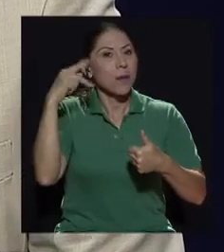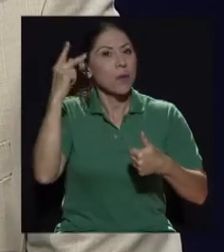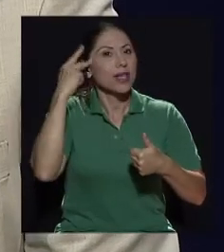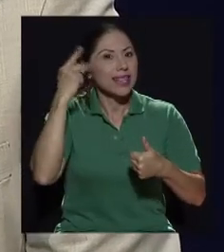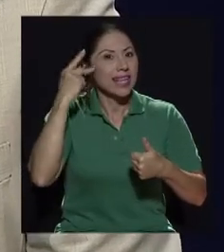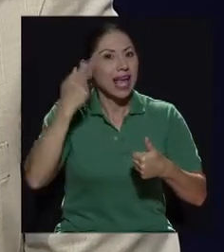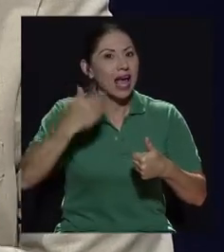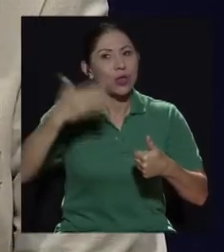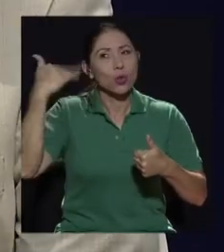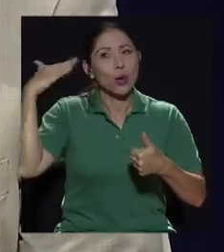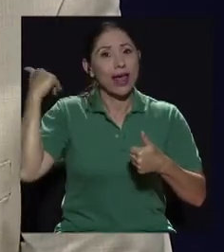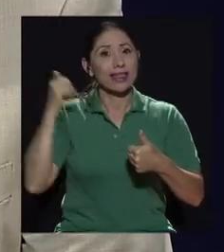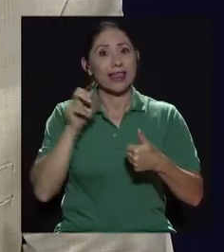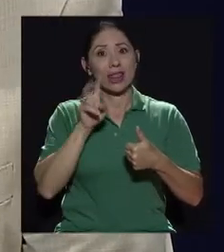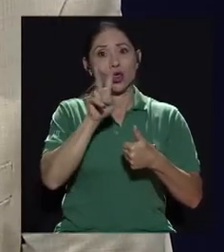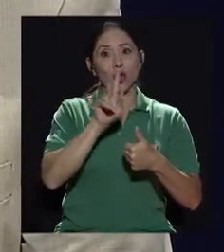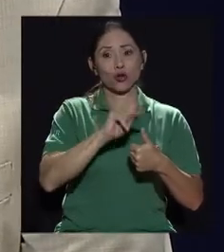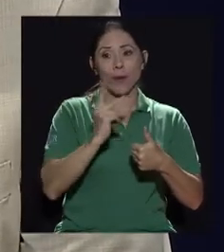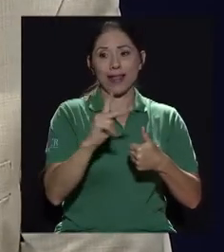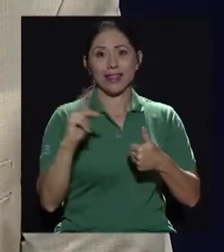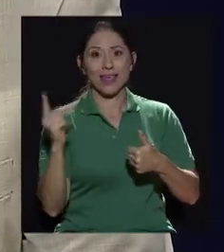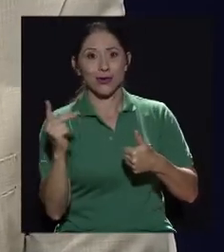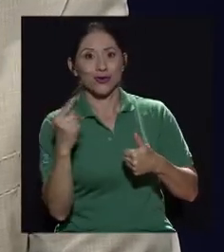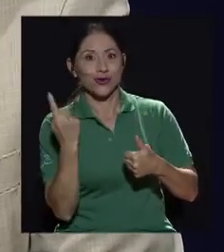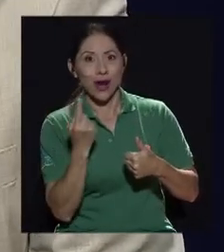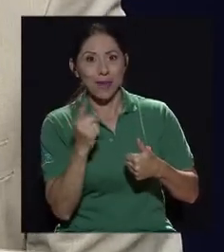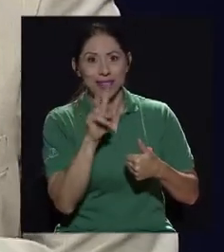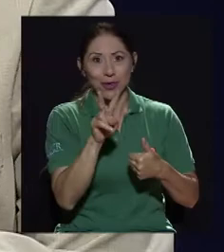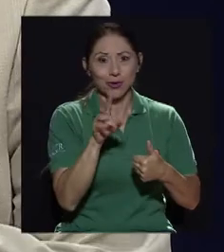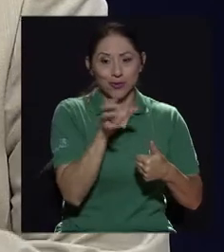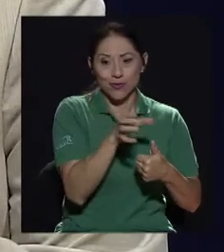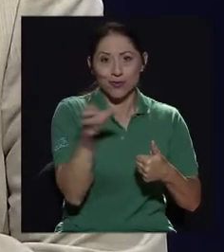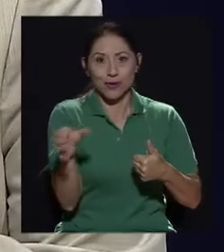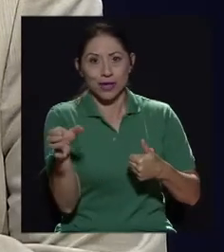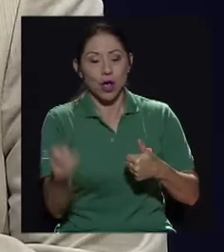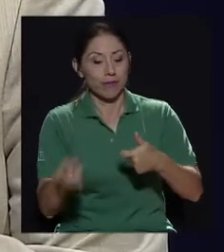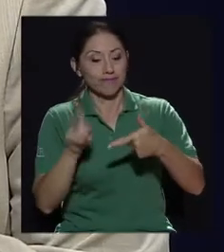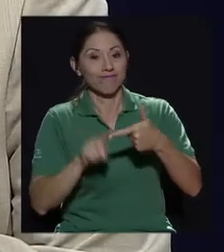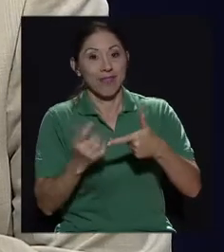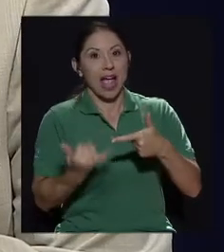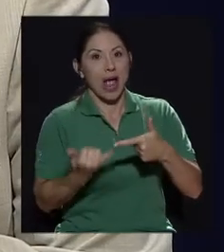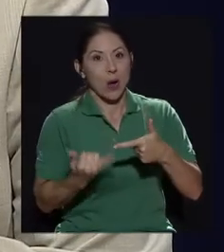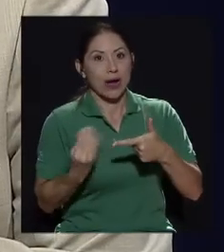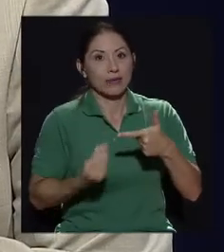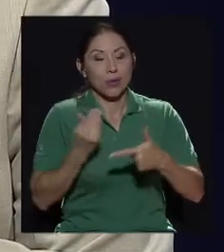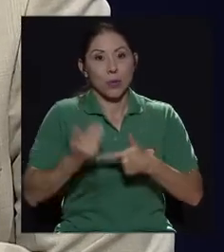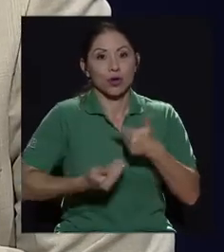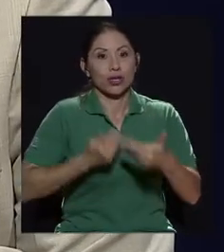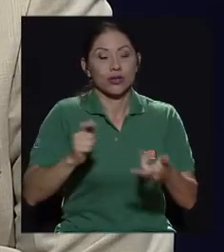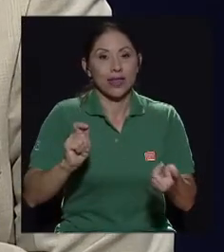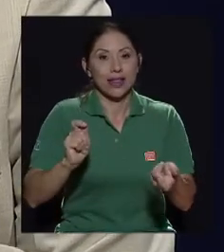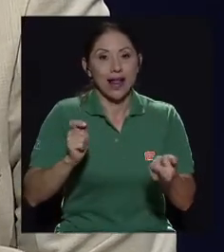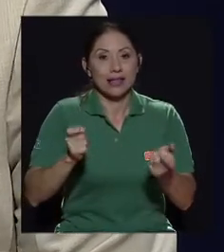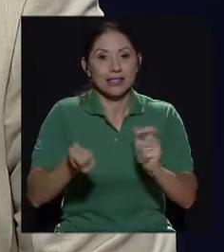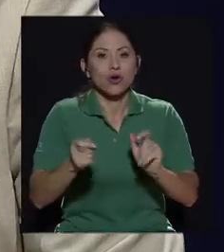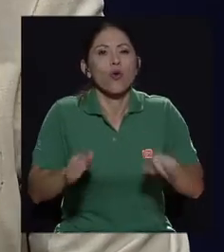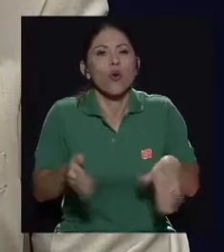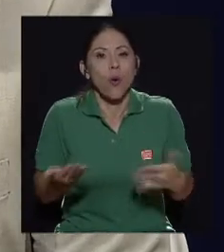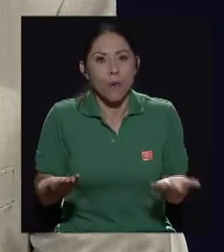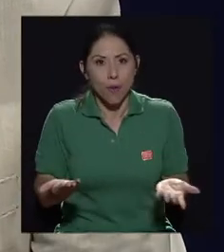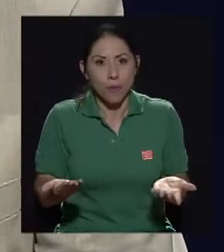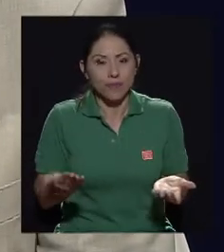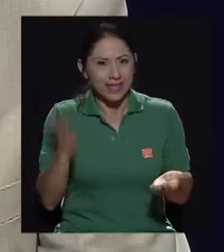la política en durante el bipartidismo y cómo se trata de hacer una política ahora en un proceso de transición